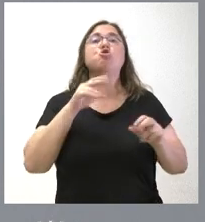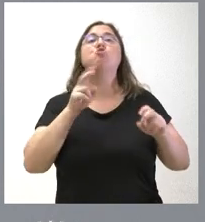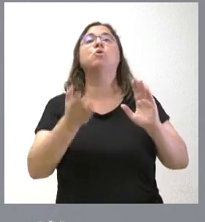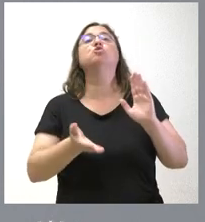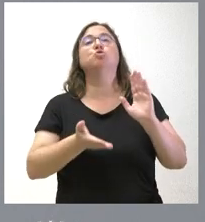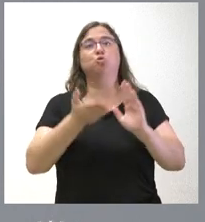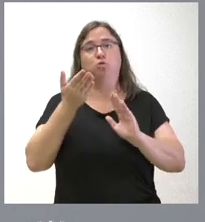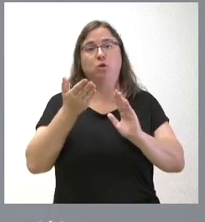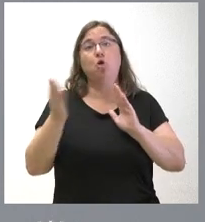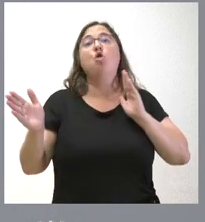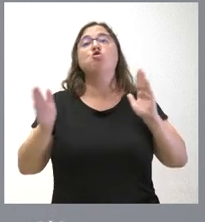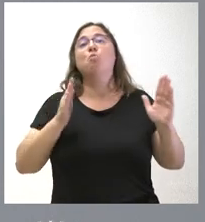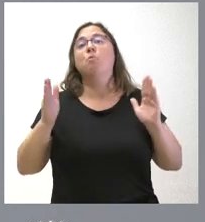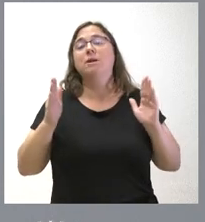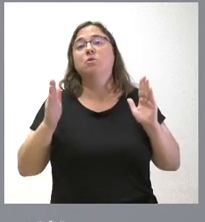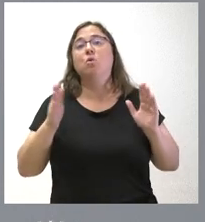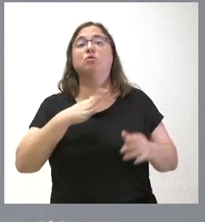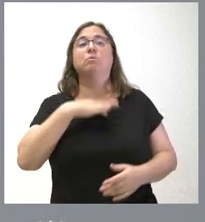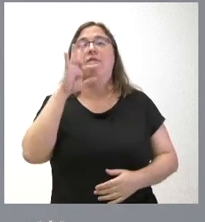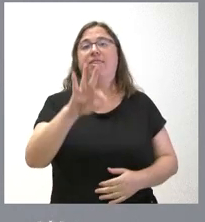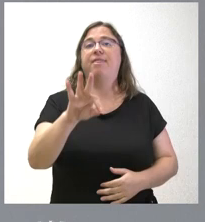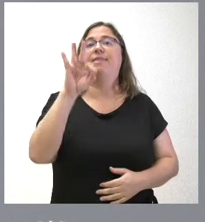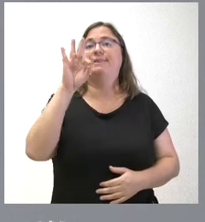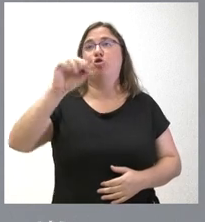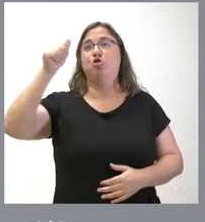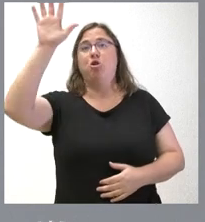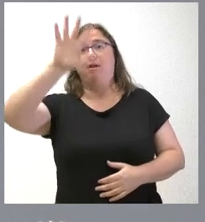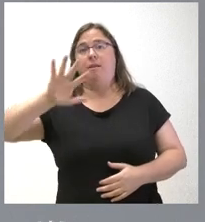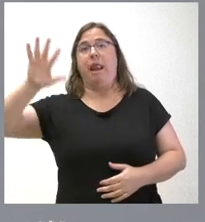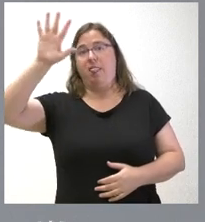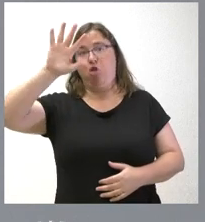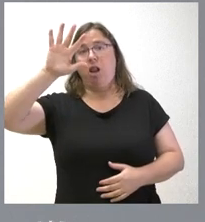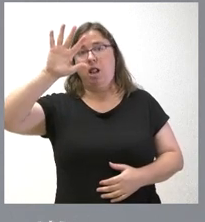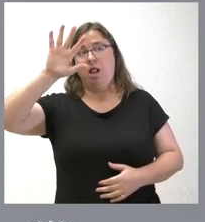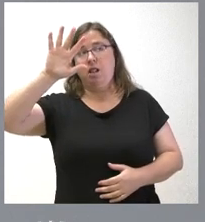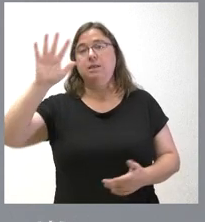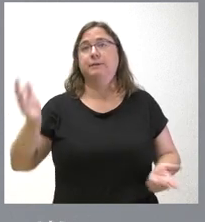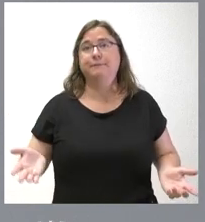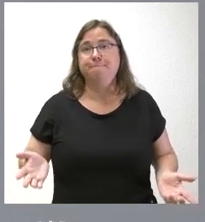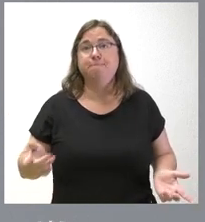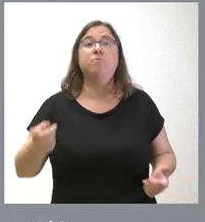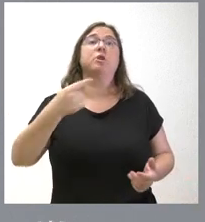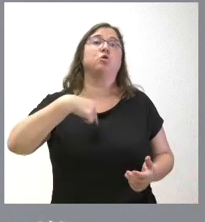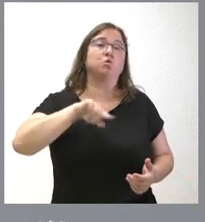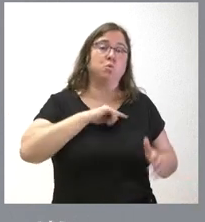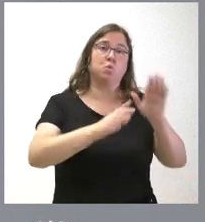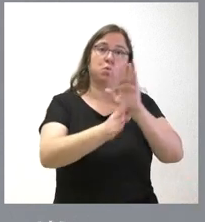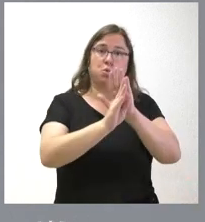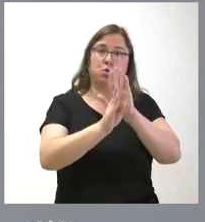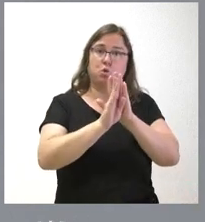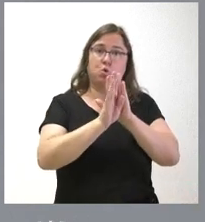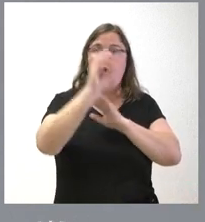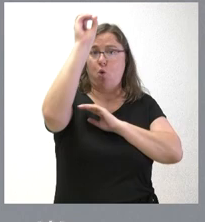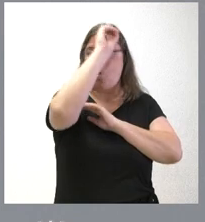en el momento en que hubiera una decisión nacional a este respecto nosotros seguimos manteniendo la posición